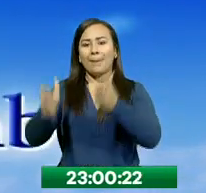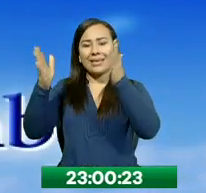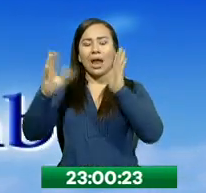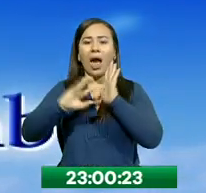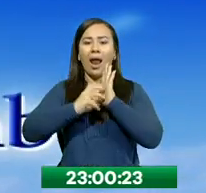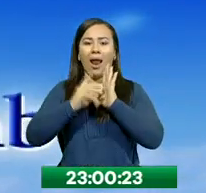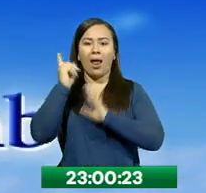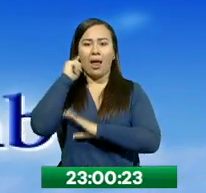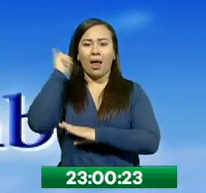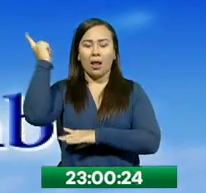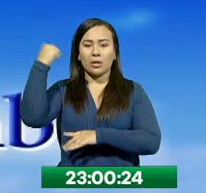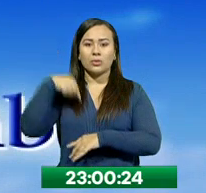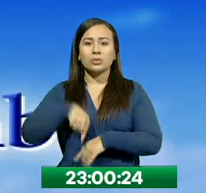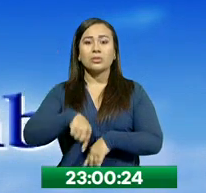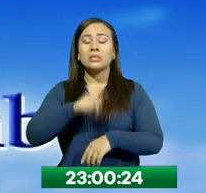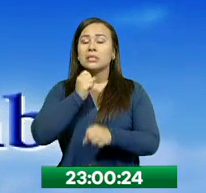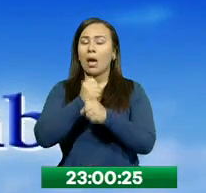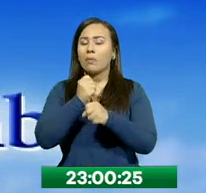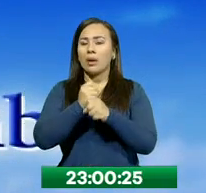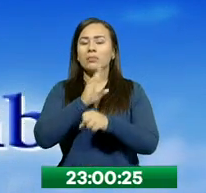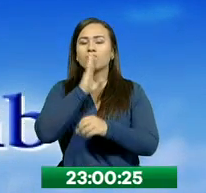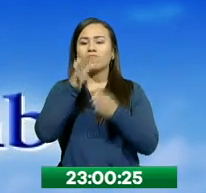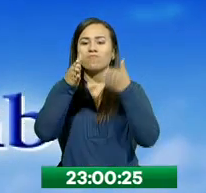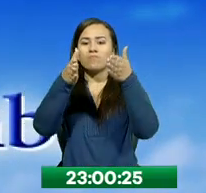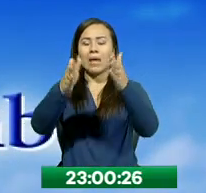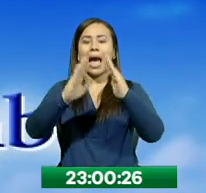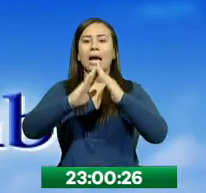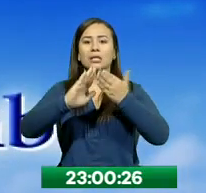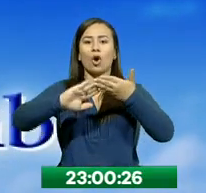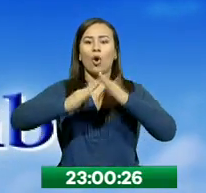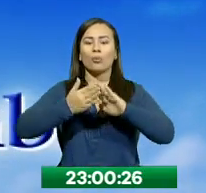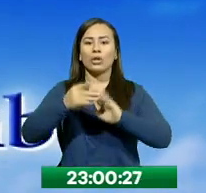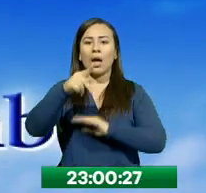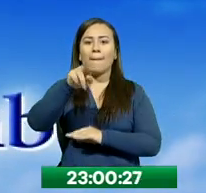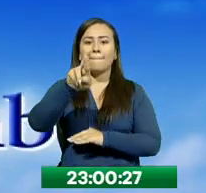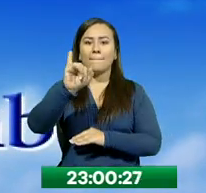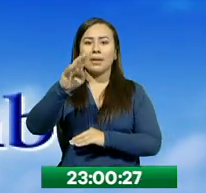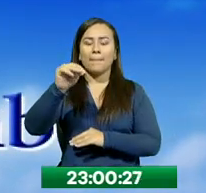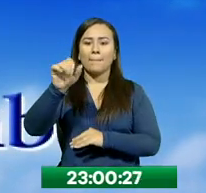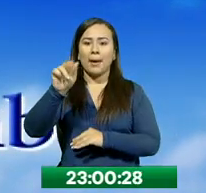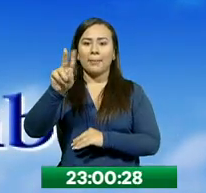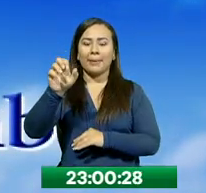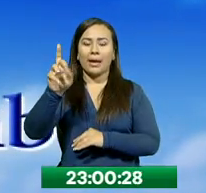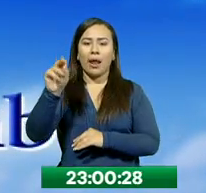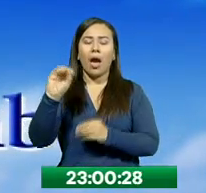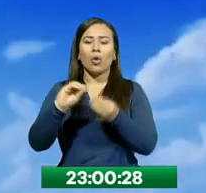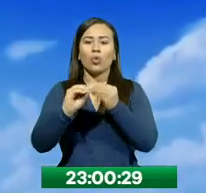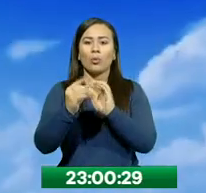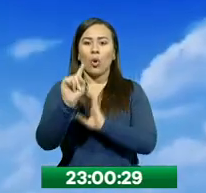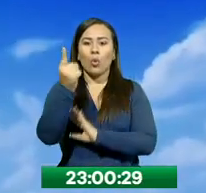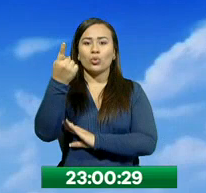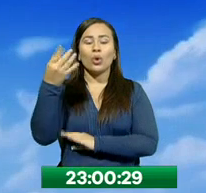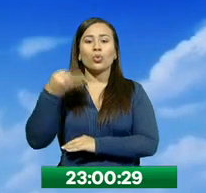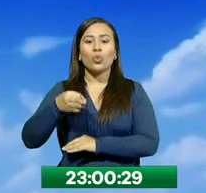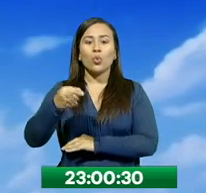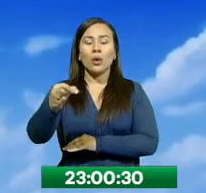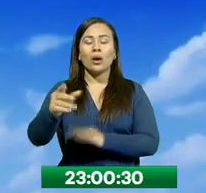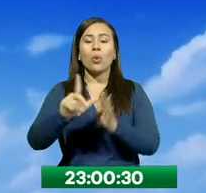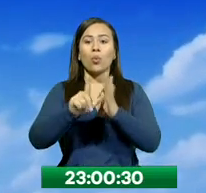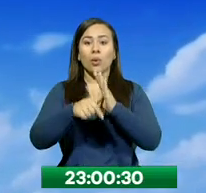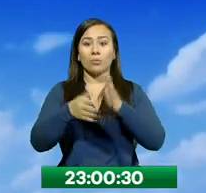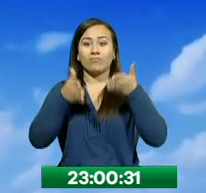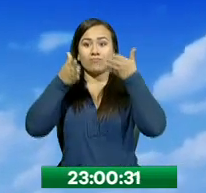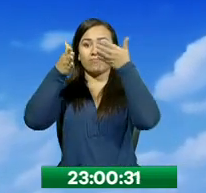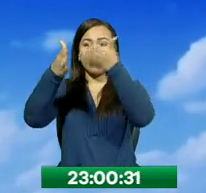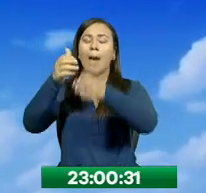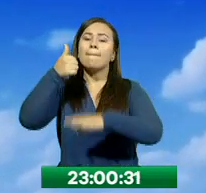Sus restos están siendo velados en la Casa Comunal de la Primavera 1 en el Cantón Durán. El sepelio se llevará a cabo